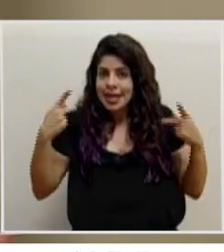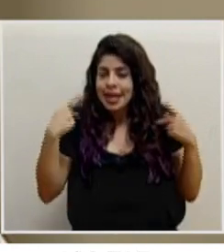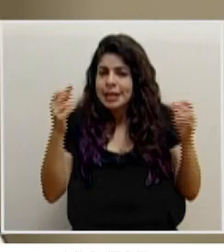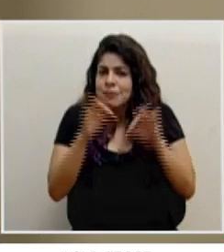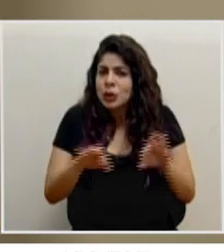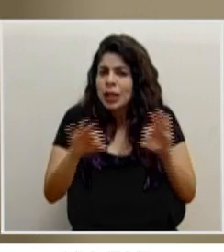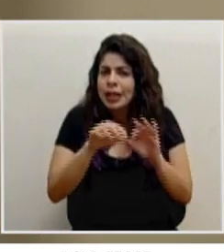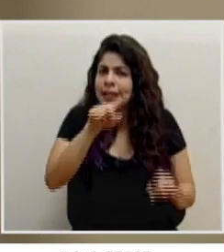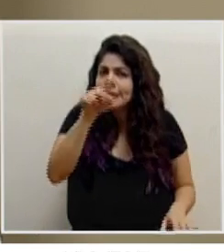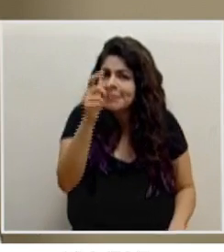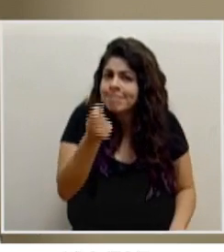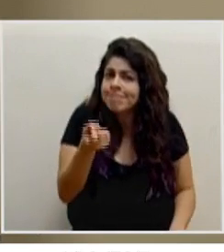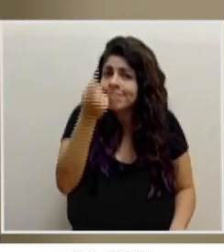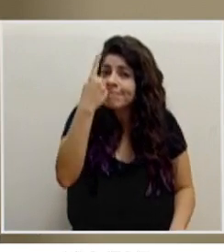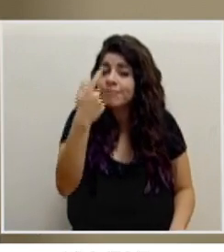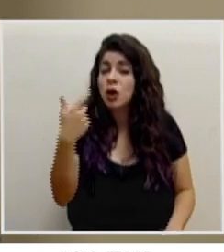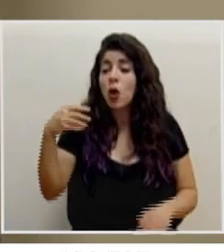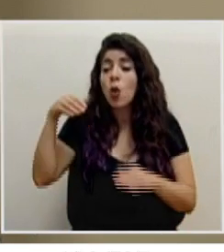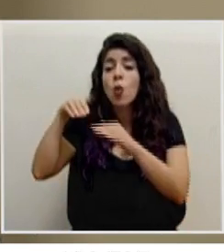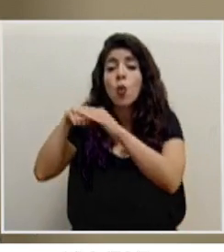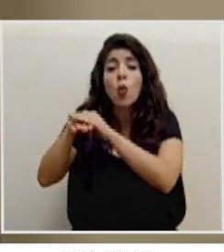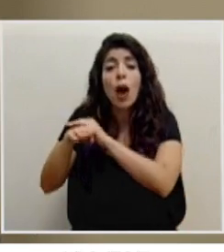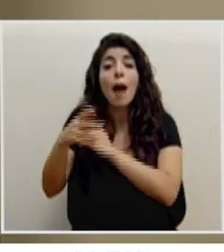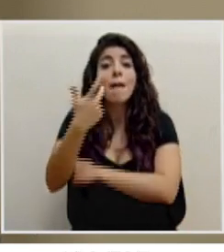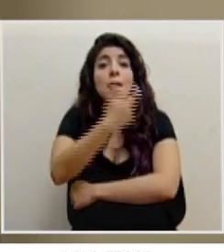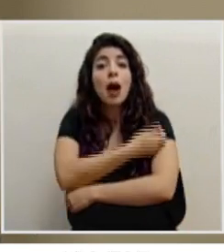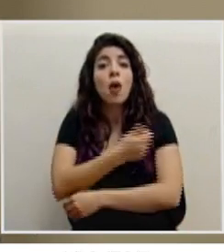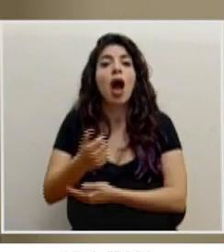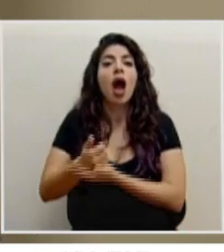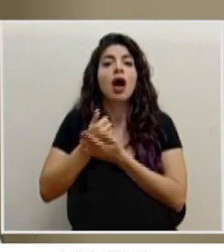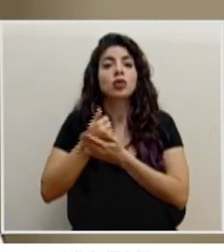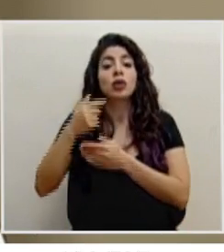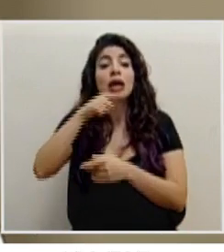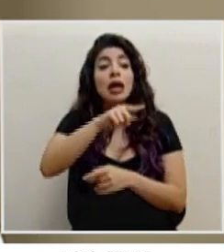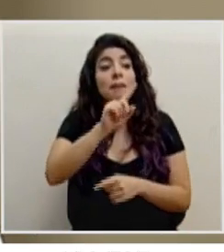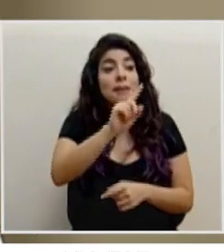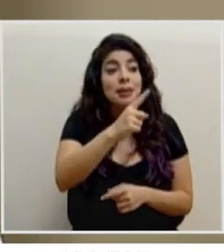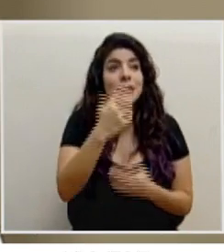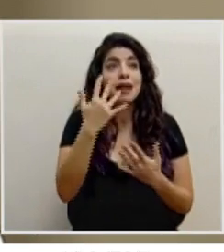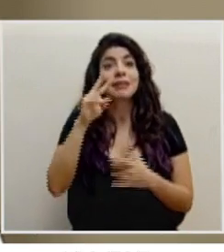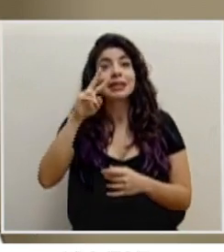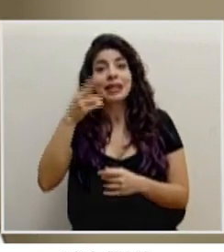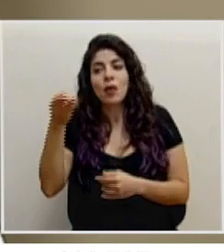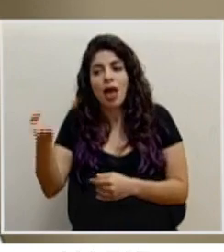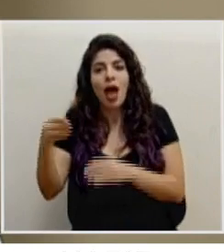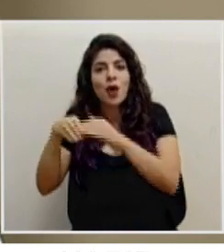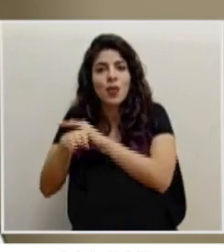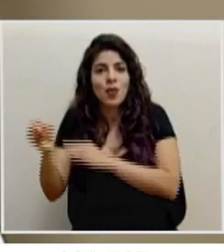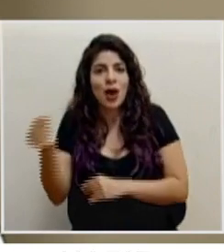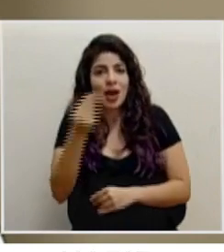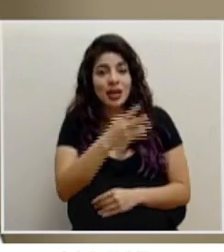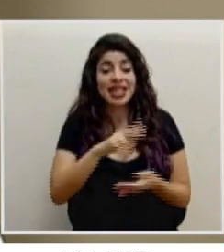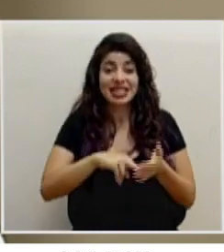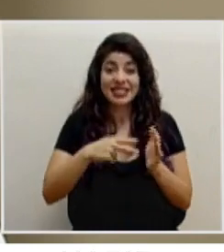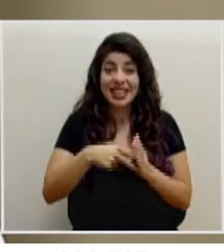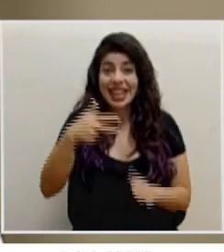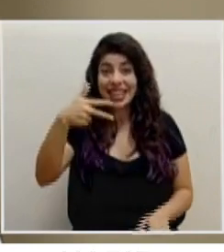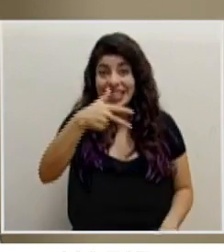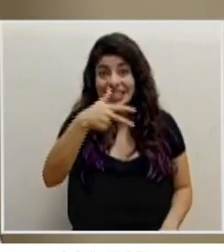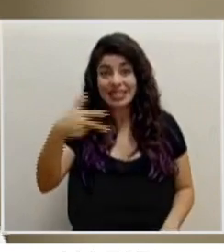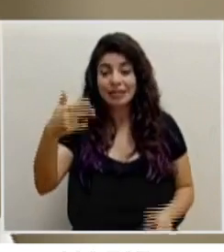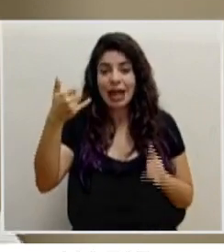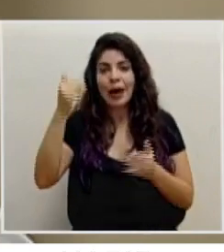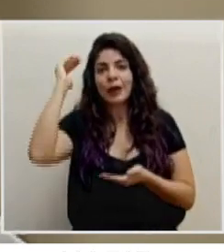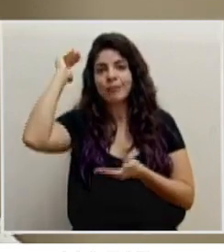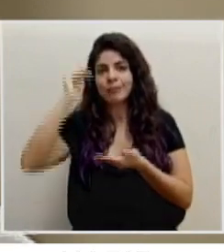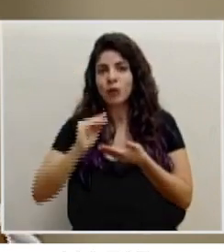importante comprender que las dosis almacenadas garantizan una segunda dosis. Con este cambio pasamos de almacenar 3 semanas a 1